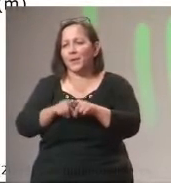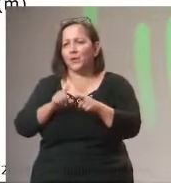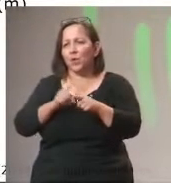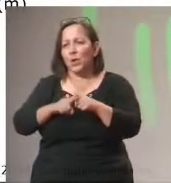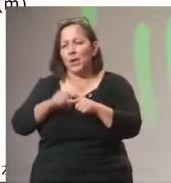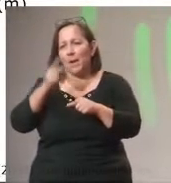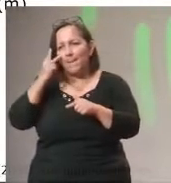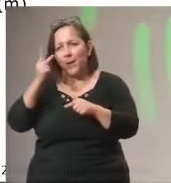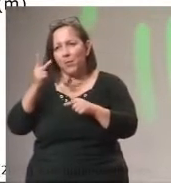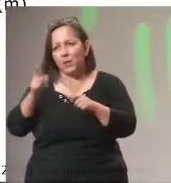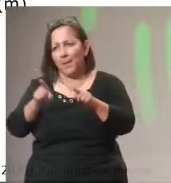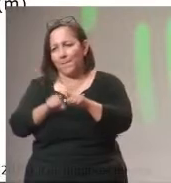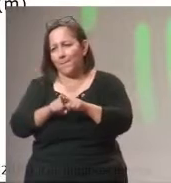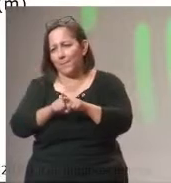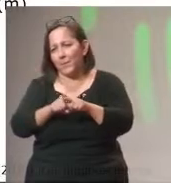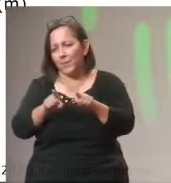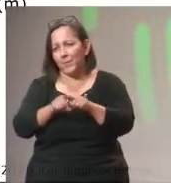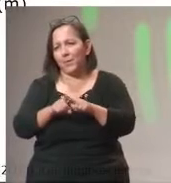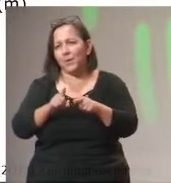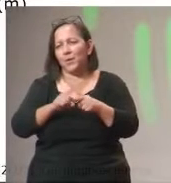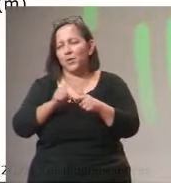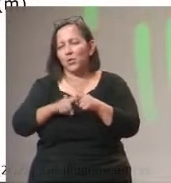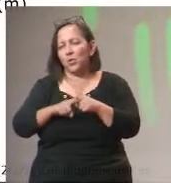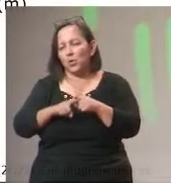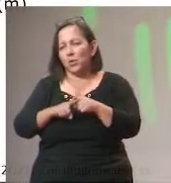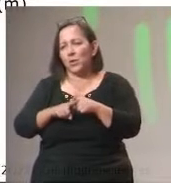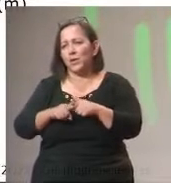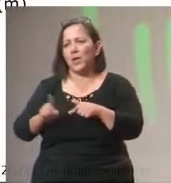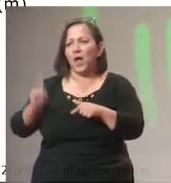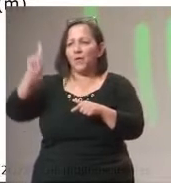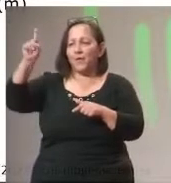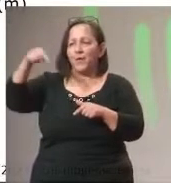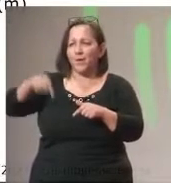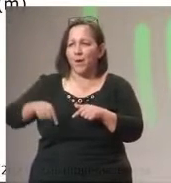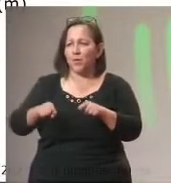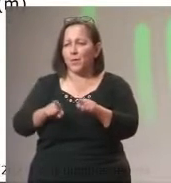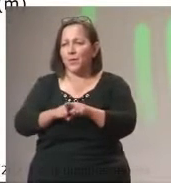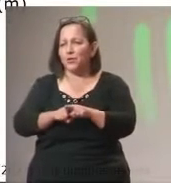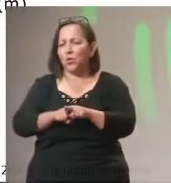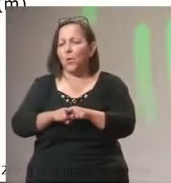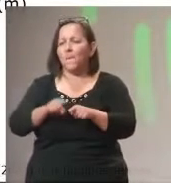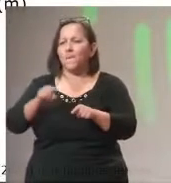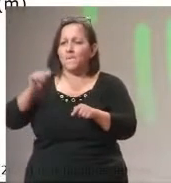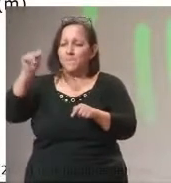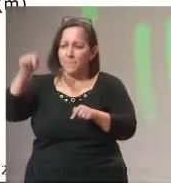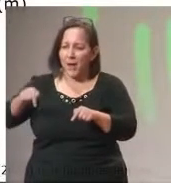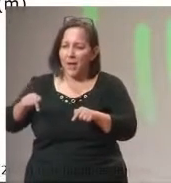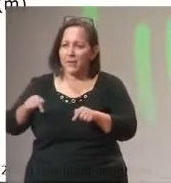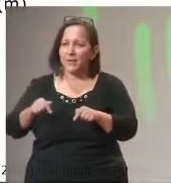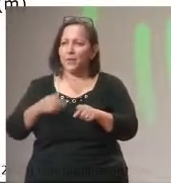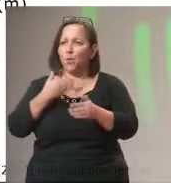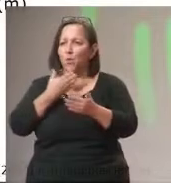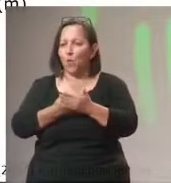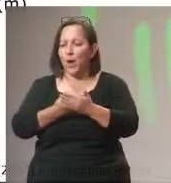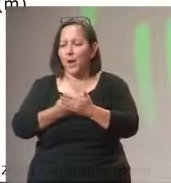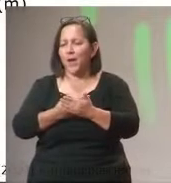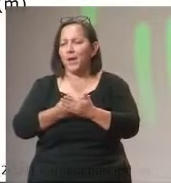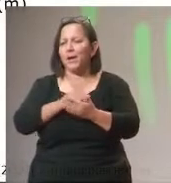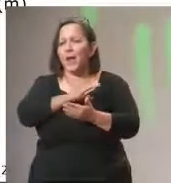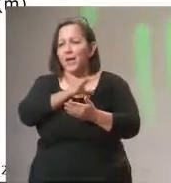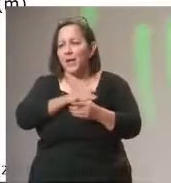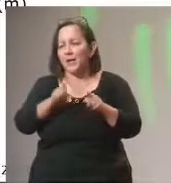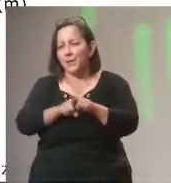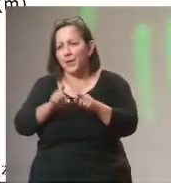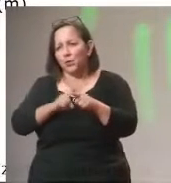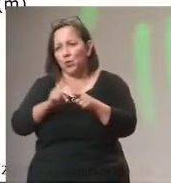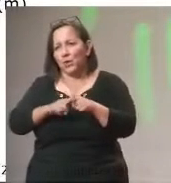que van a observar es que las concentraciones de nitrato en el acuífero Colima inferior y superior son relativamente bajas y de muy buena calidad. Entonces, toma un tiempo de